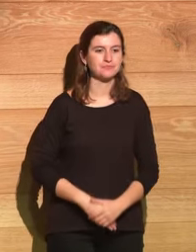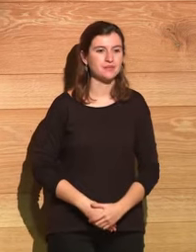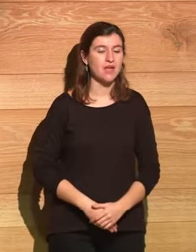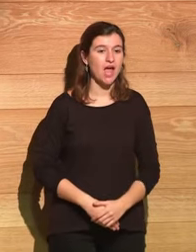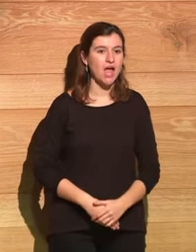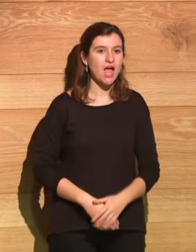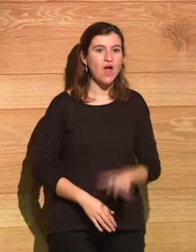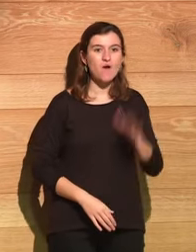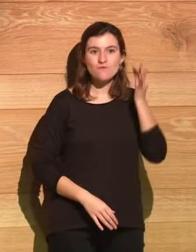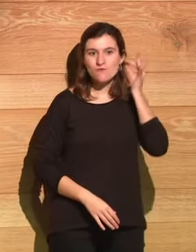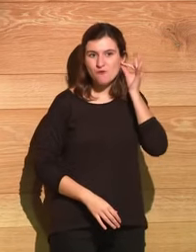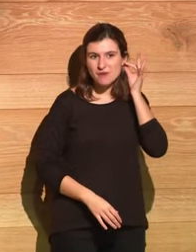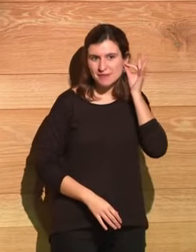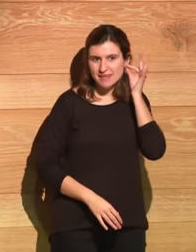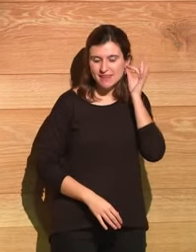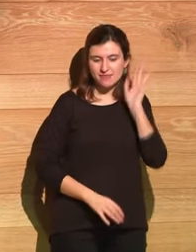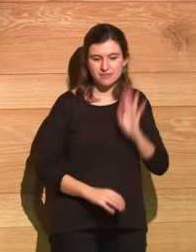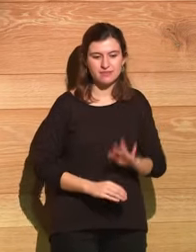feminidad.